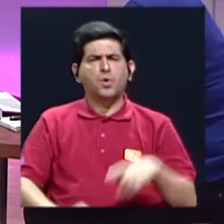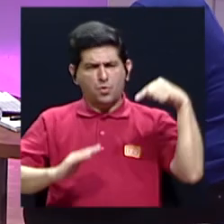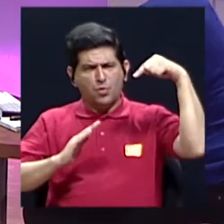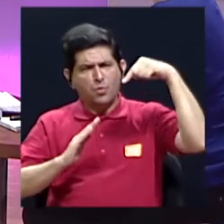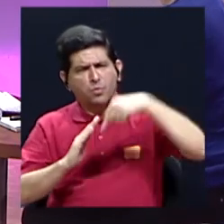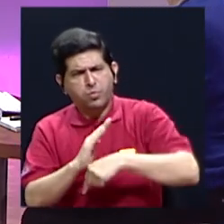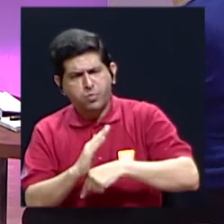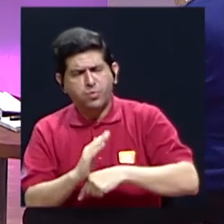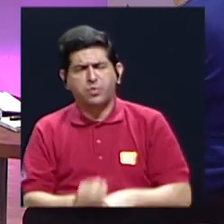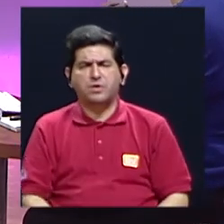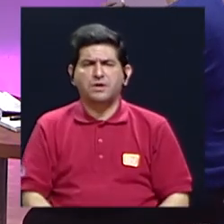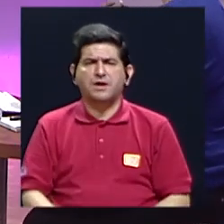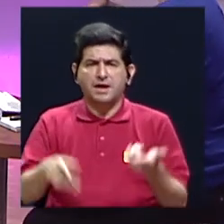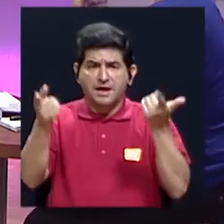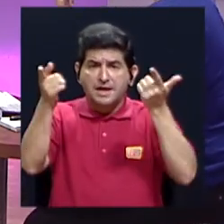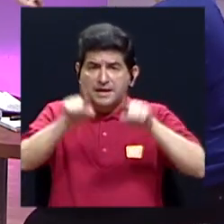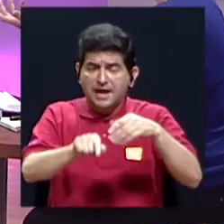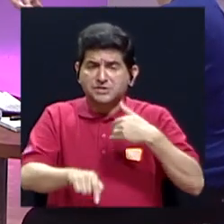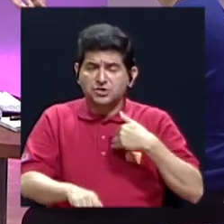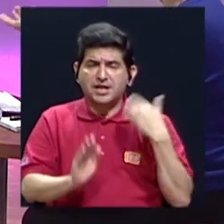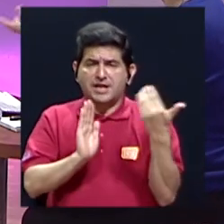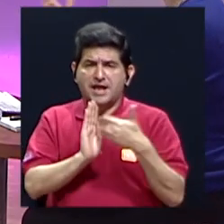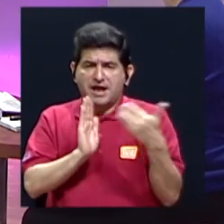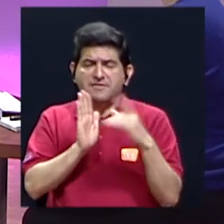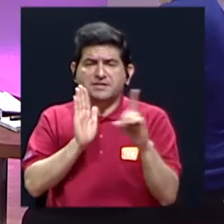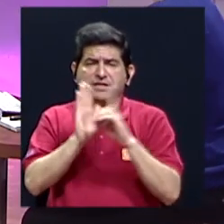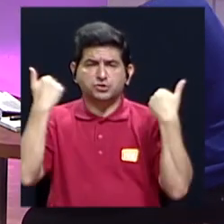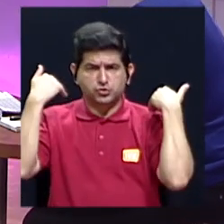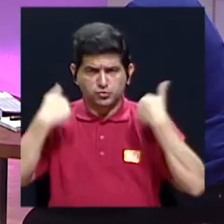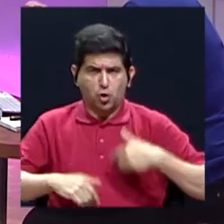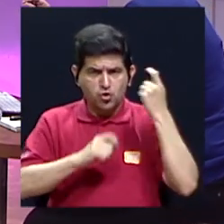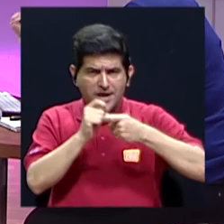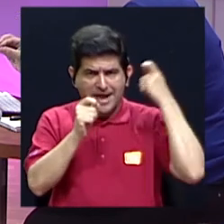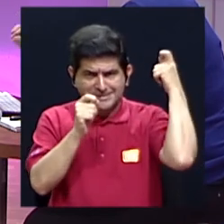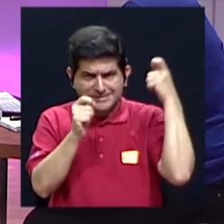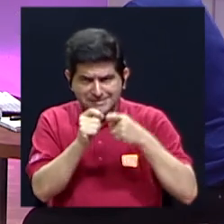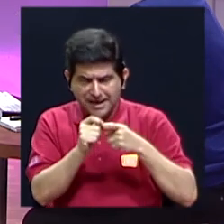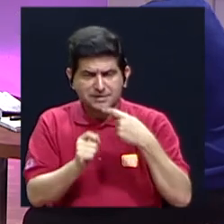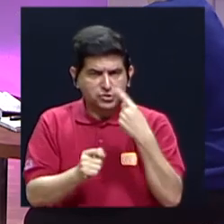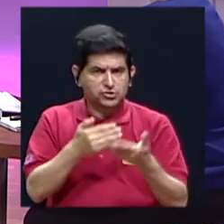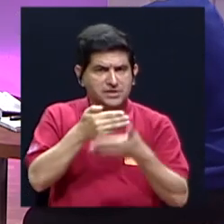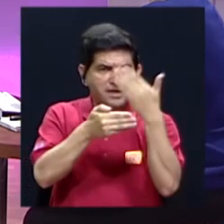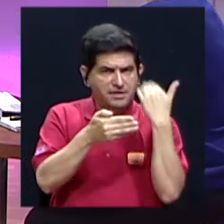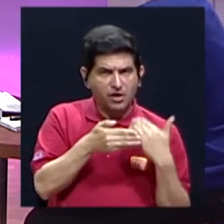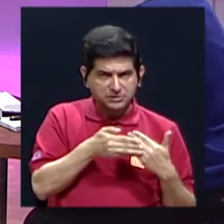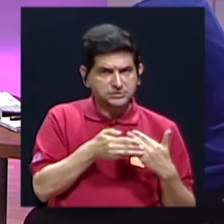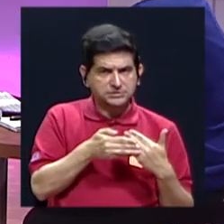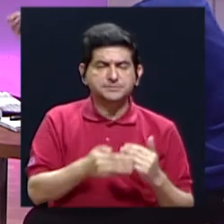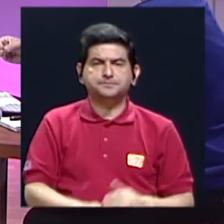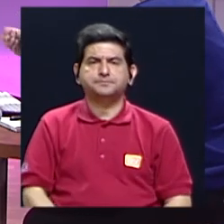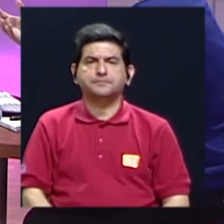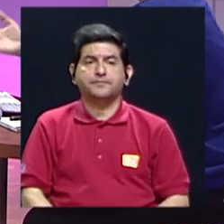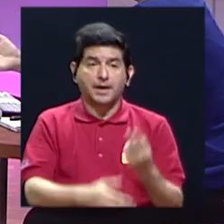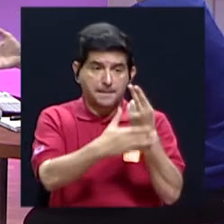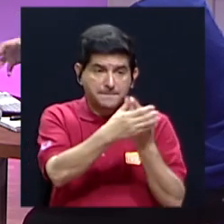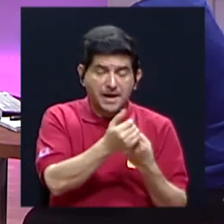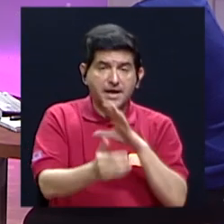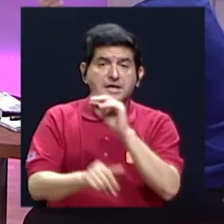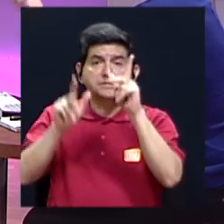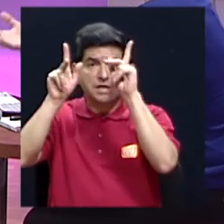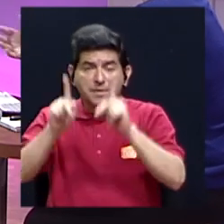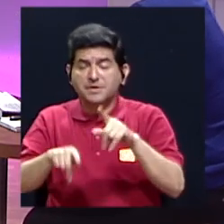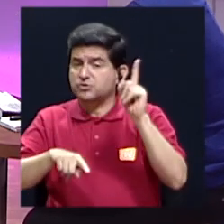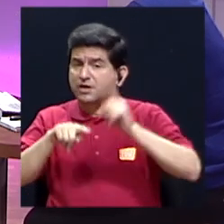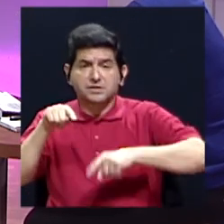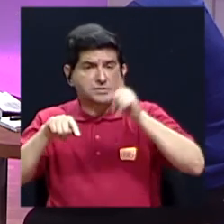realmente. Tenemos el caso entonces de la afectación a los derechos humanos concretos que mencionaba usted anteriormente, ¿verdad? De parejas y de personas que no